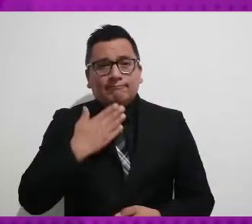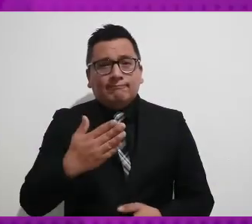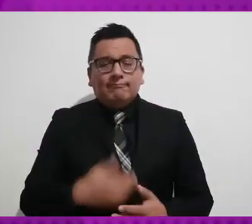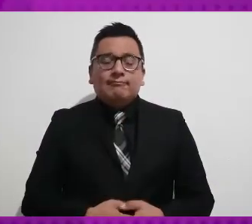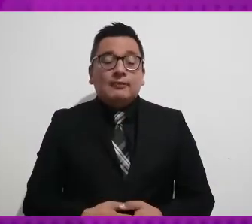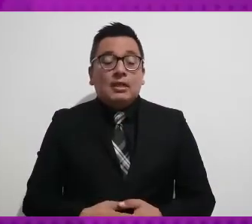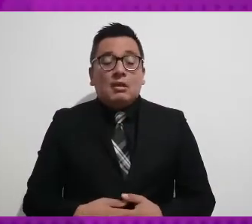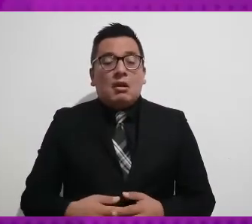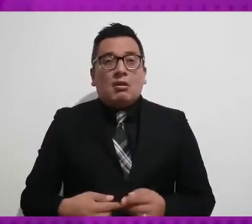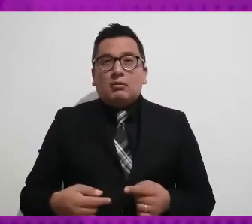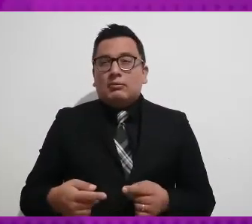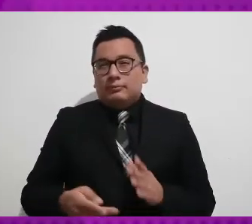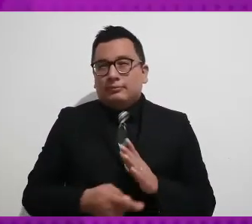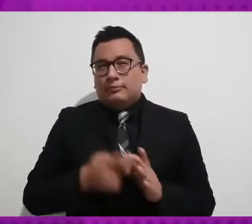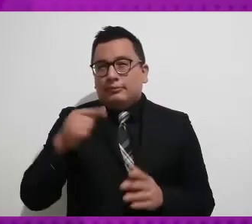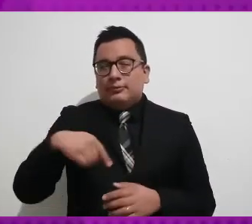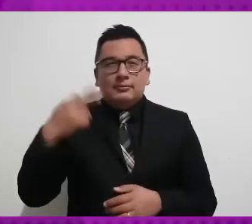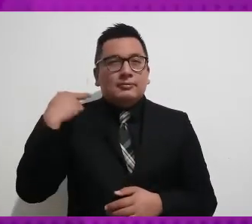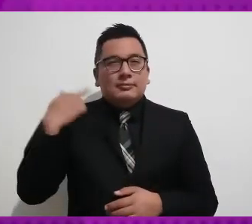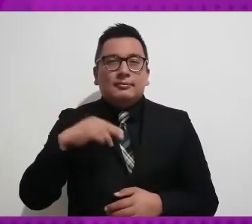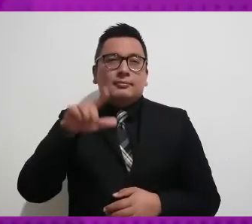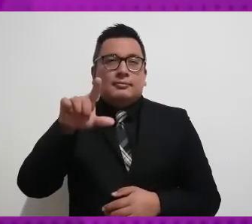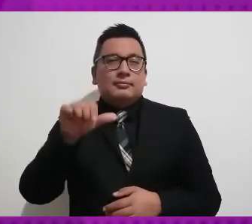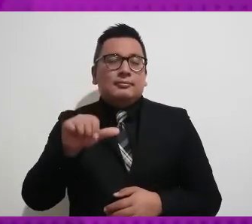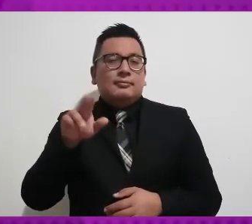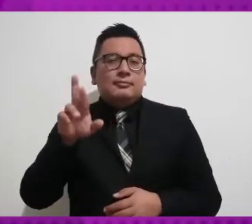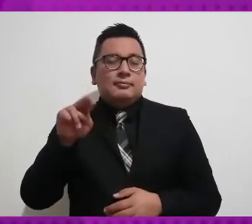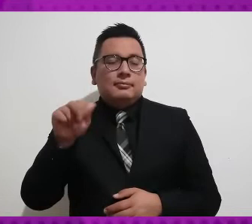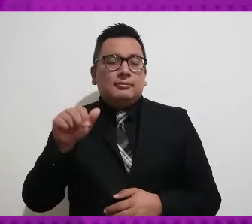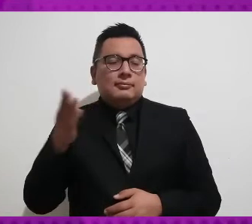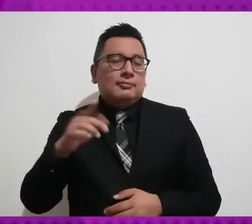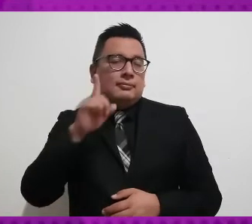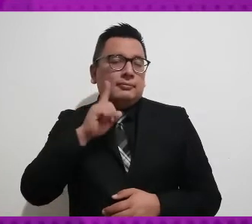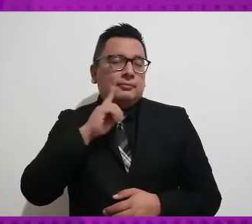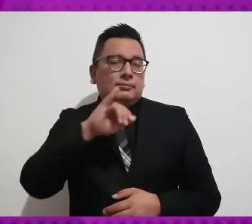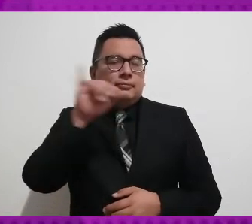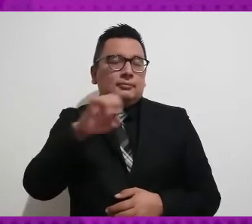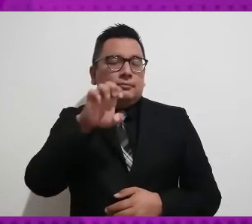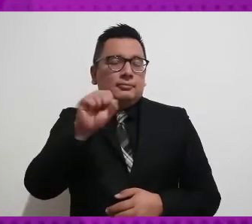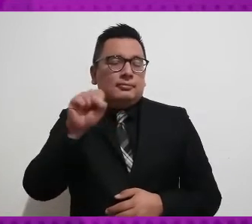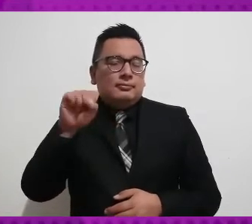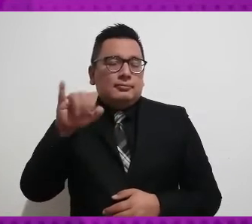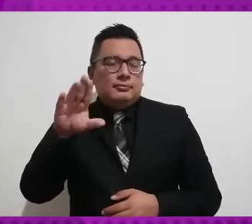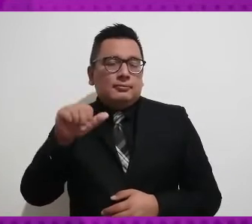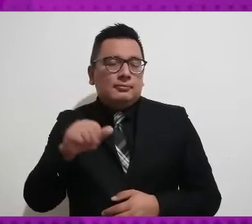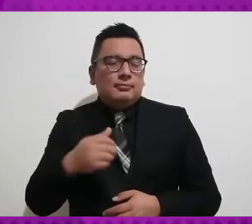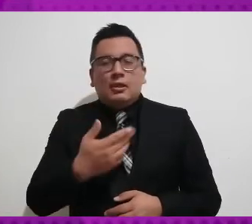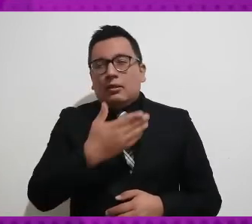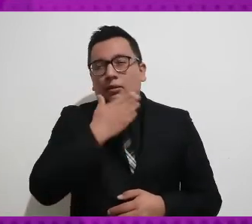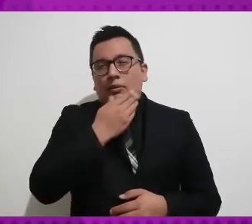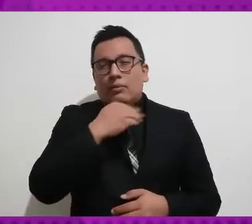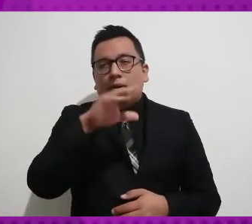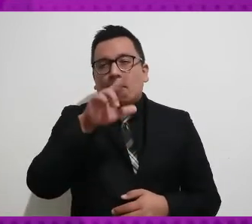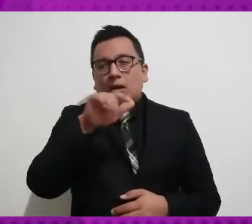Bien, estamos de regreso en este programa La Urna y estamos conversando con Jessica Rosales y Carlos Arredondo, hablando del balance